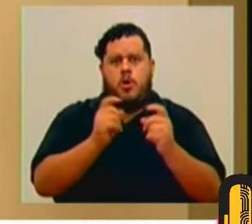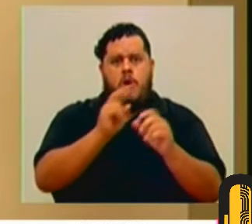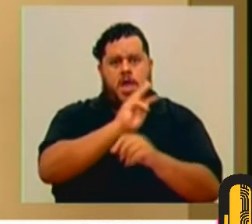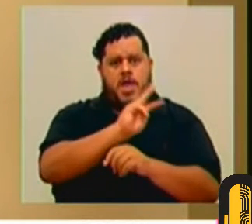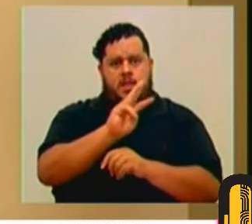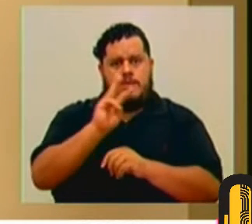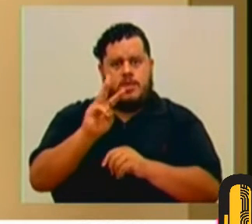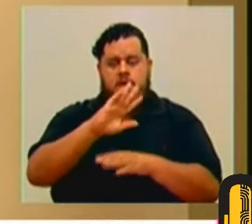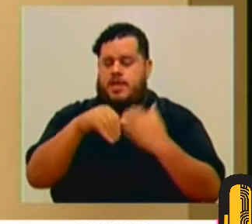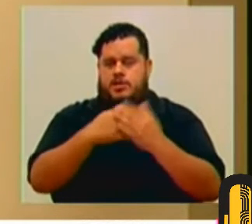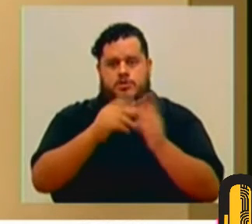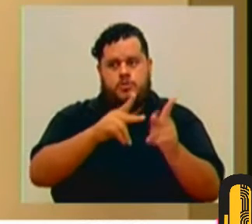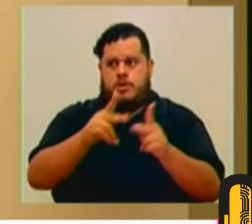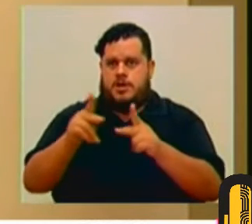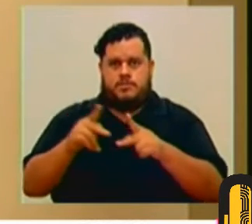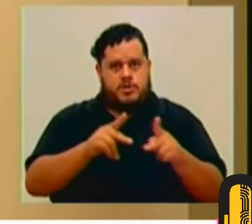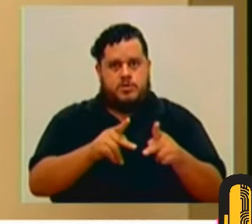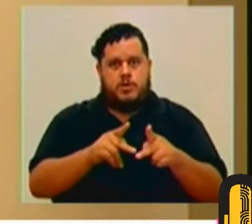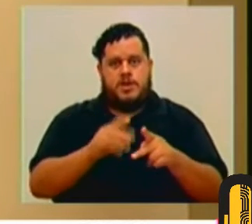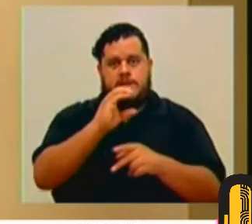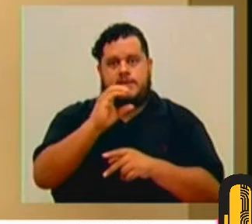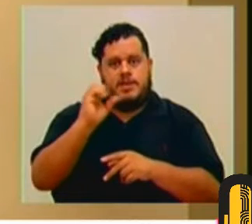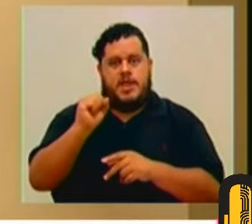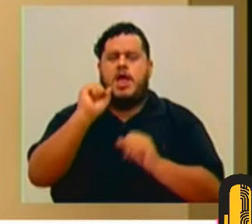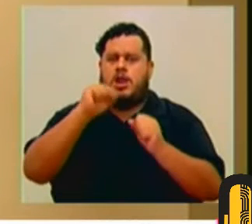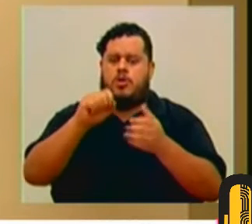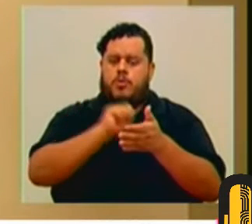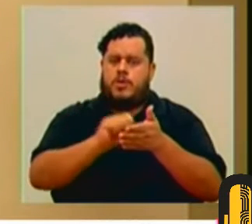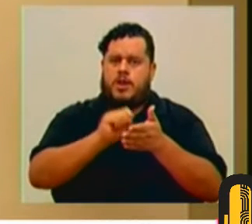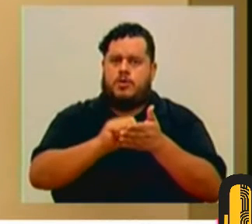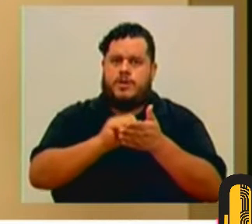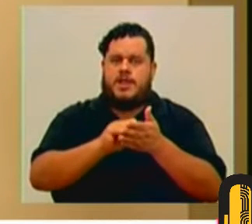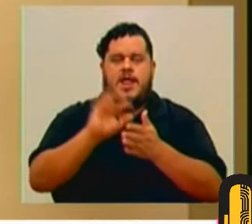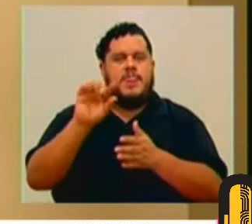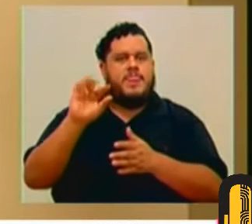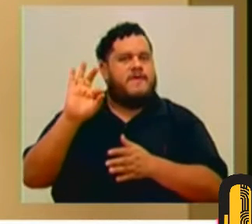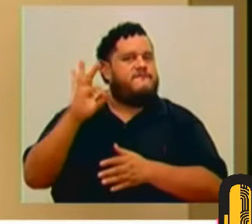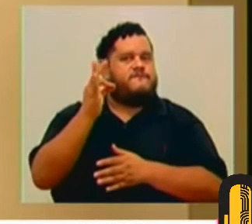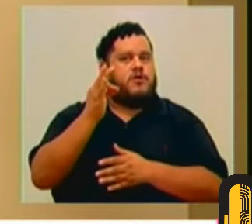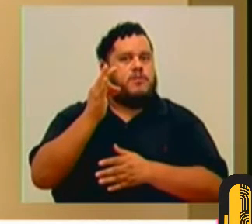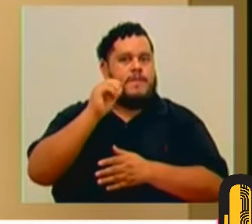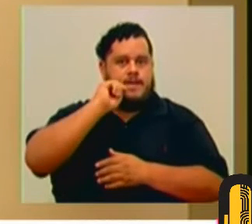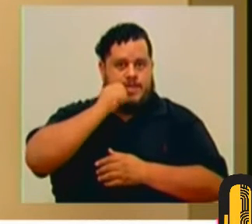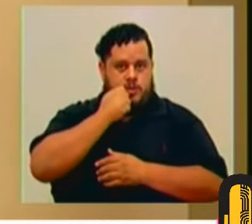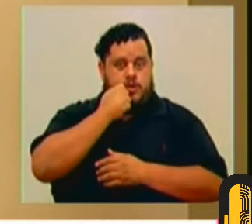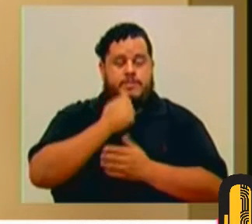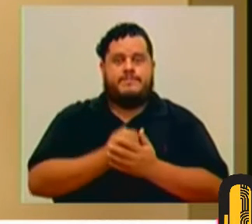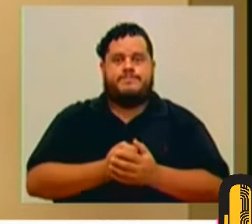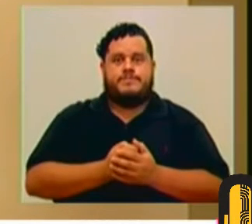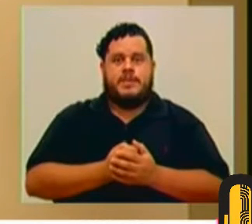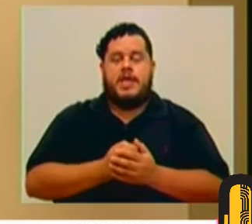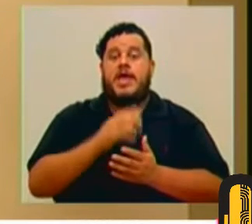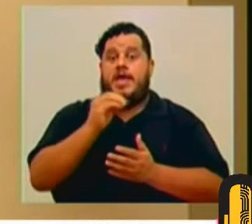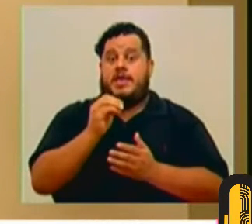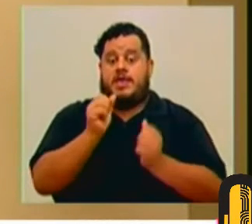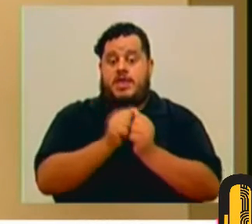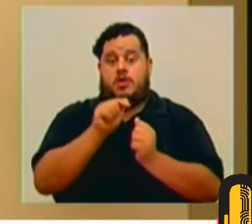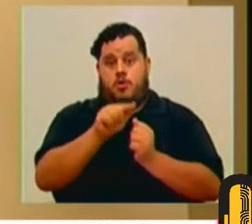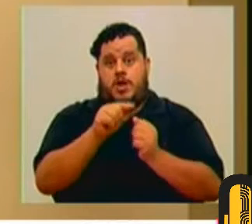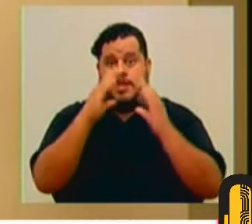de la caja que lo podrá llenar de manera anónima, lo podrá completar de manera anónima. Y con